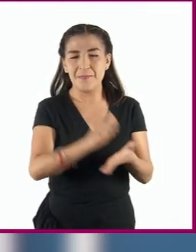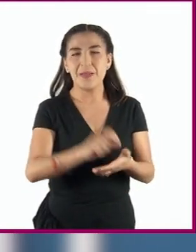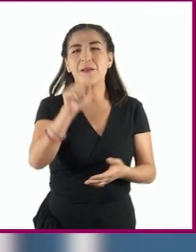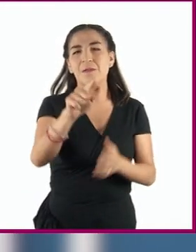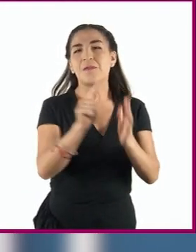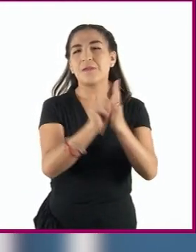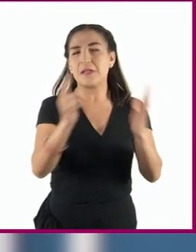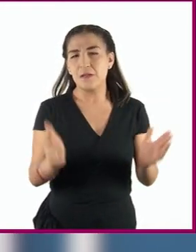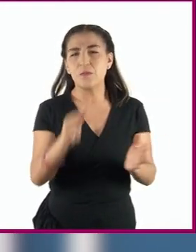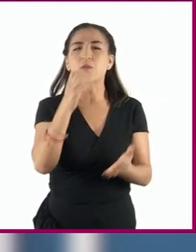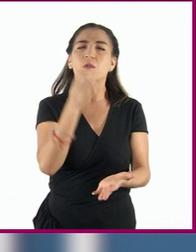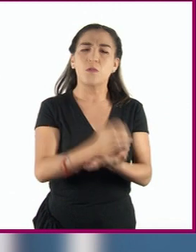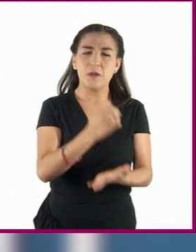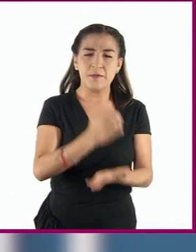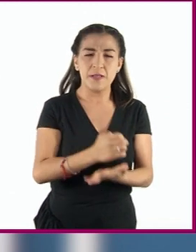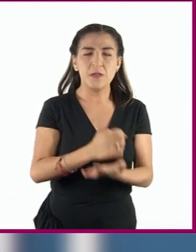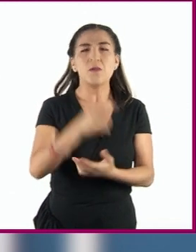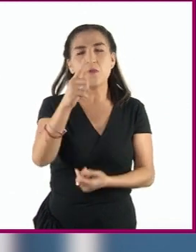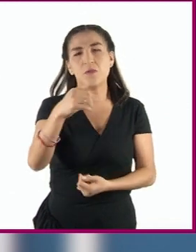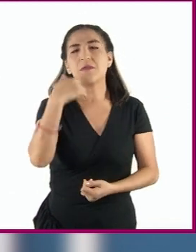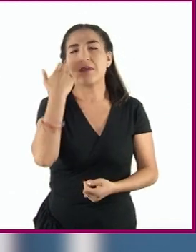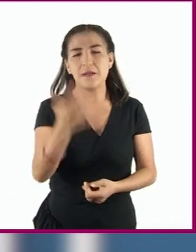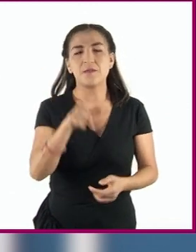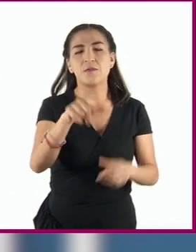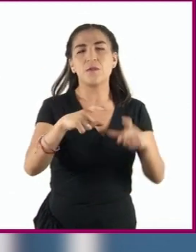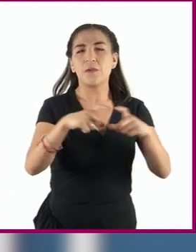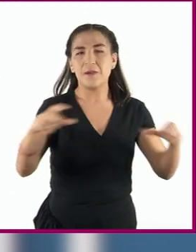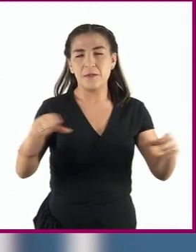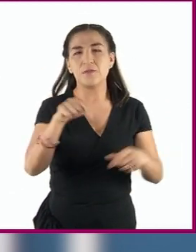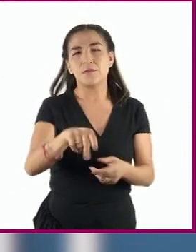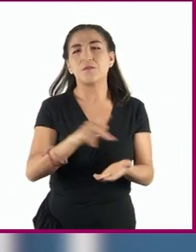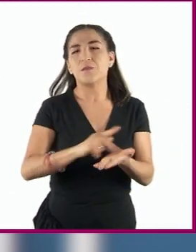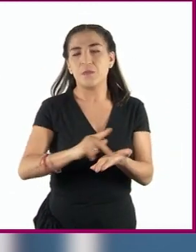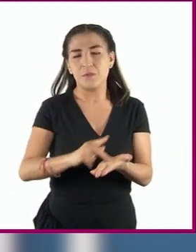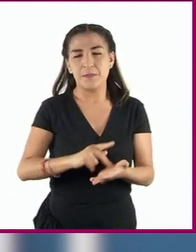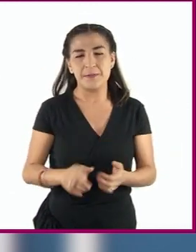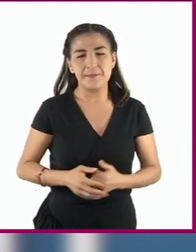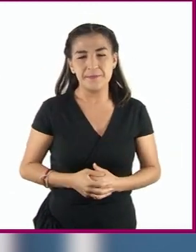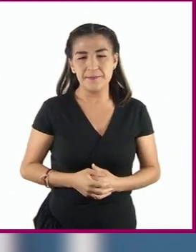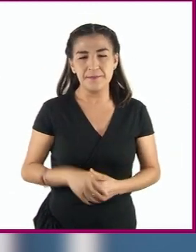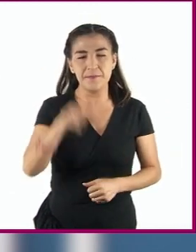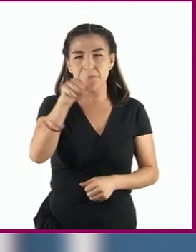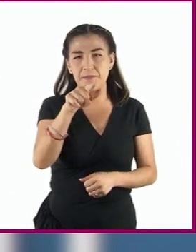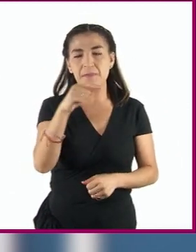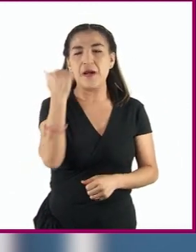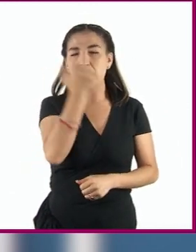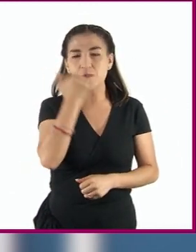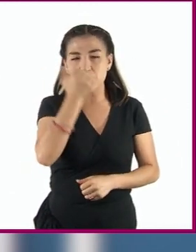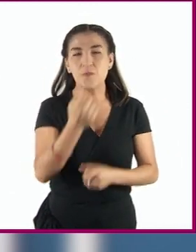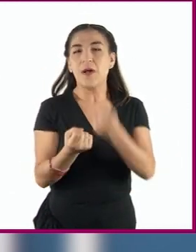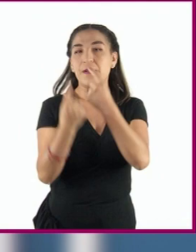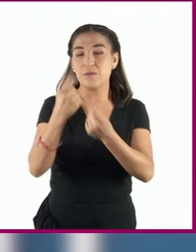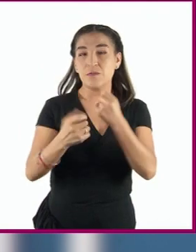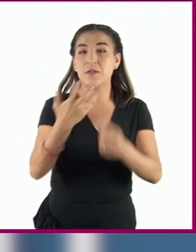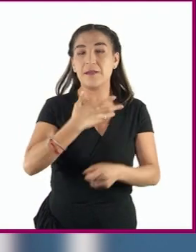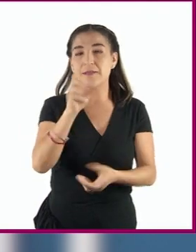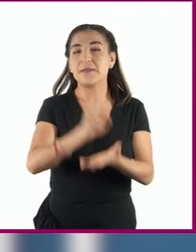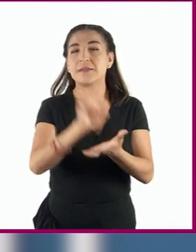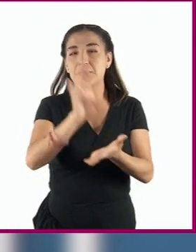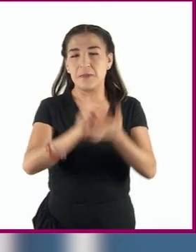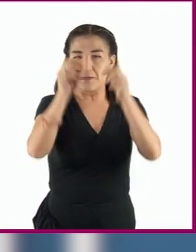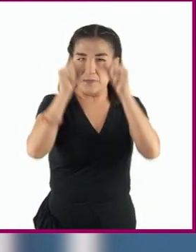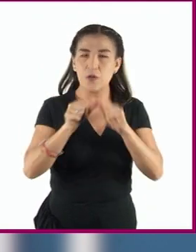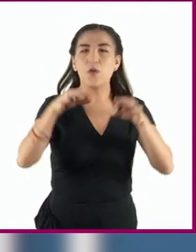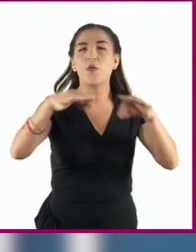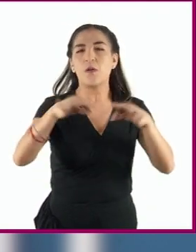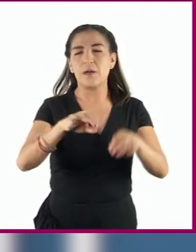texto, su cuaderno o, si lo prefieren, hojas o fichas y un bolígrafo. Alumnas y alumnos con discapacidad visual, preparen sus